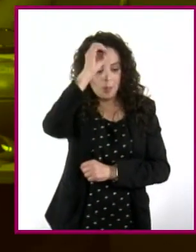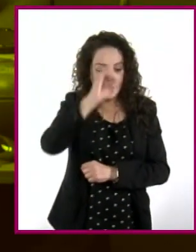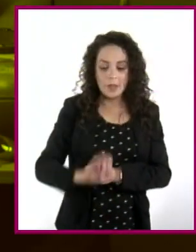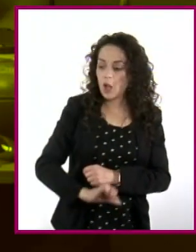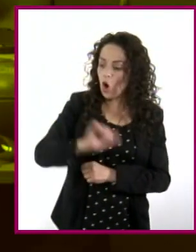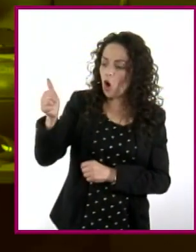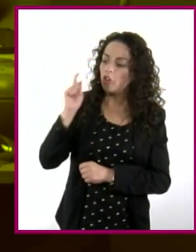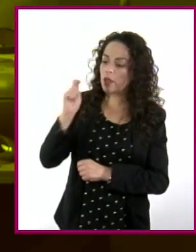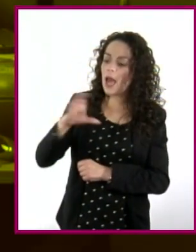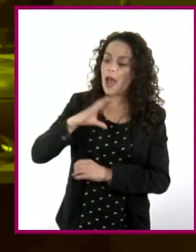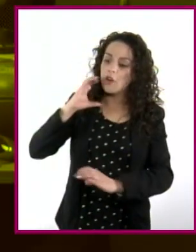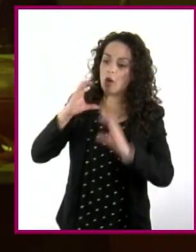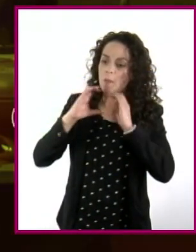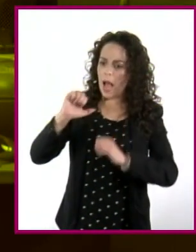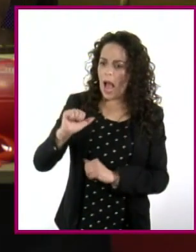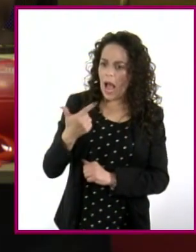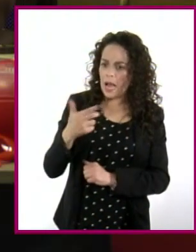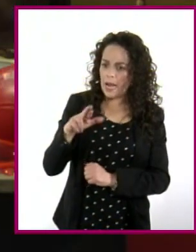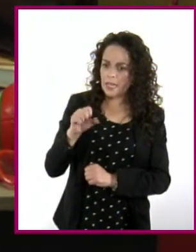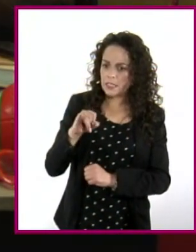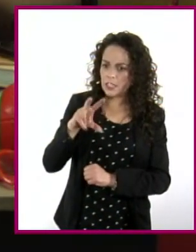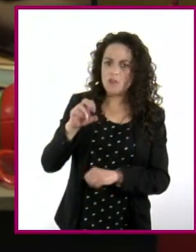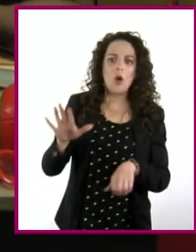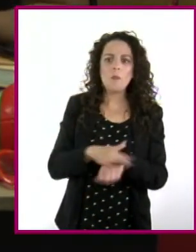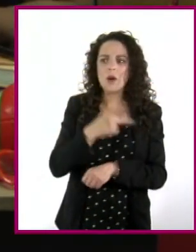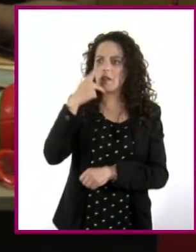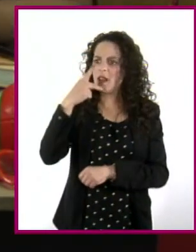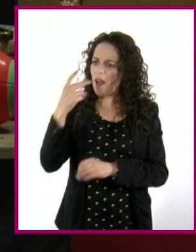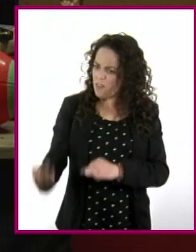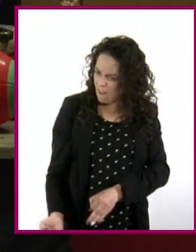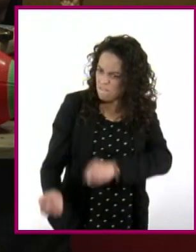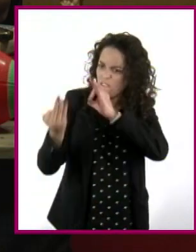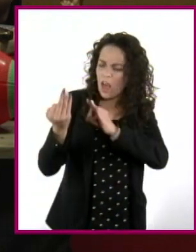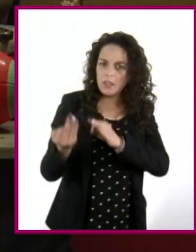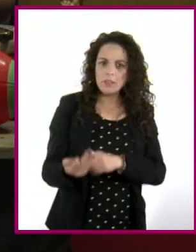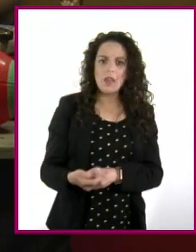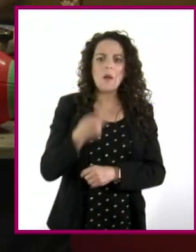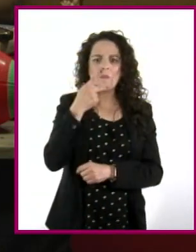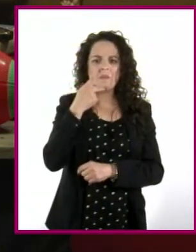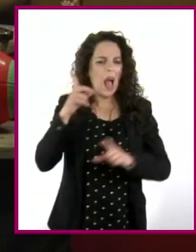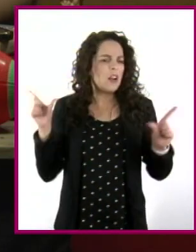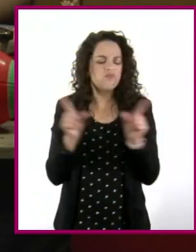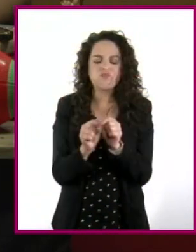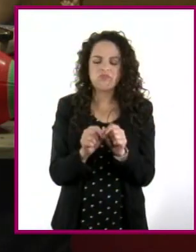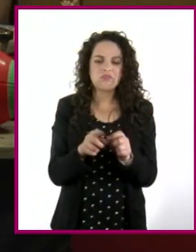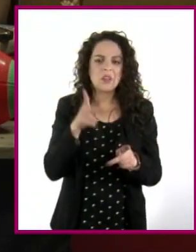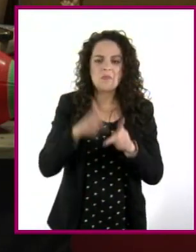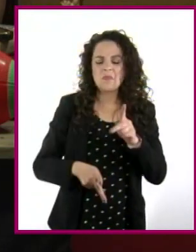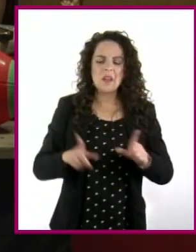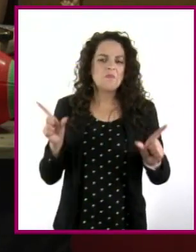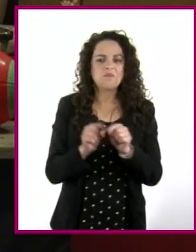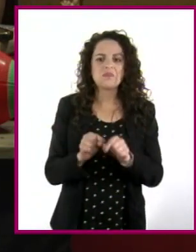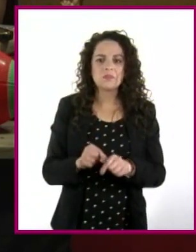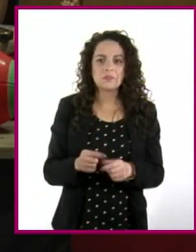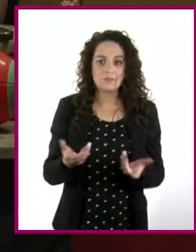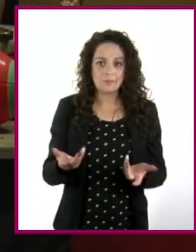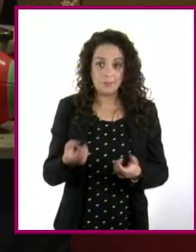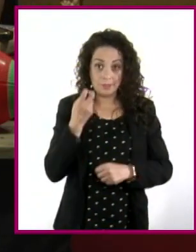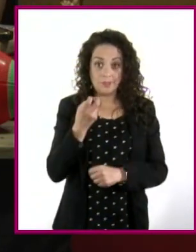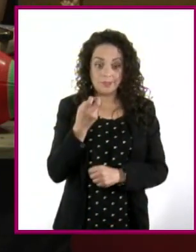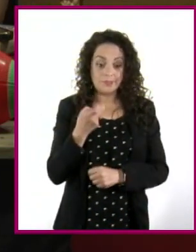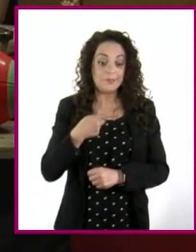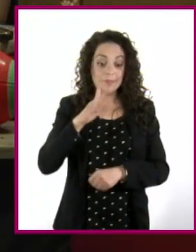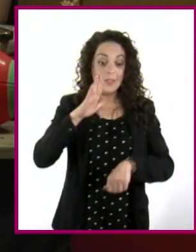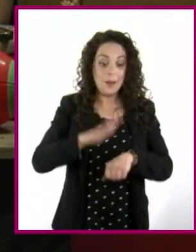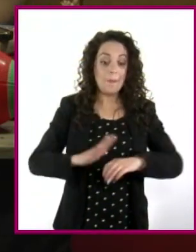agresivos, que dicen las cosas de manera directa, hasta cortante. En general se les facilita hablar en público y son los que más participan durante